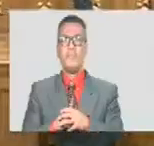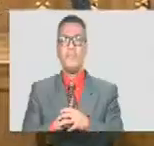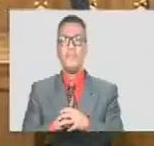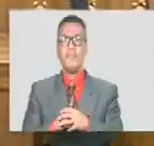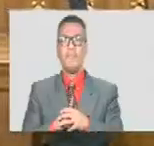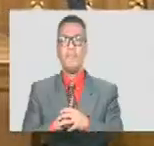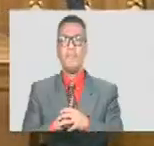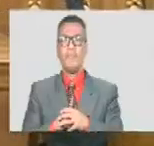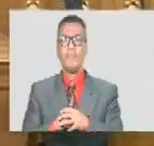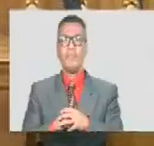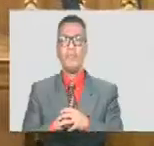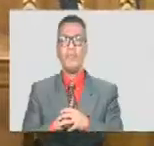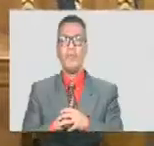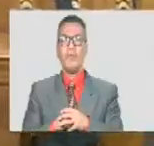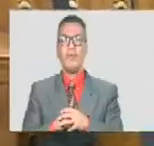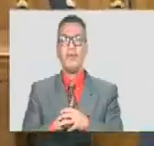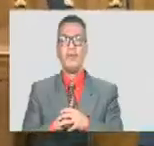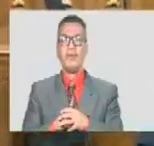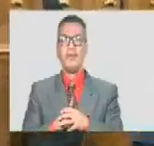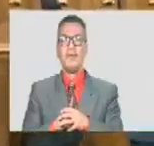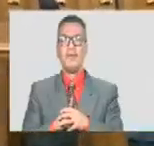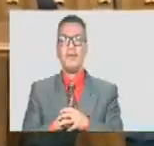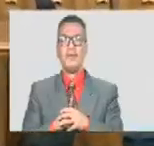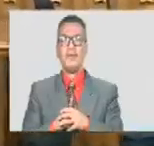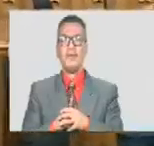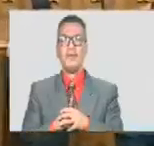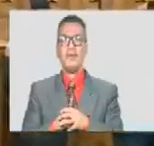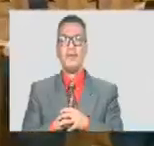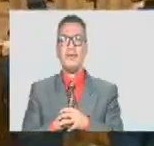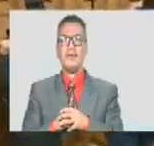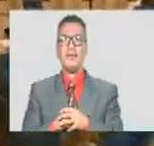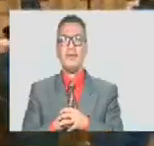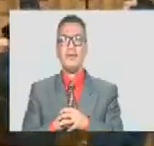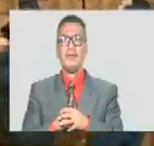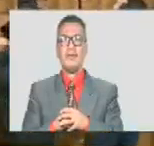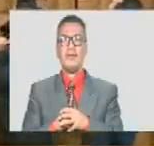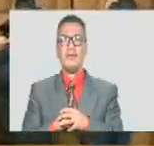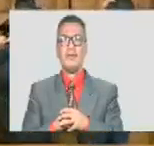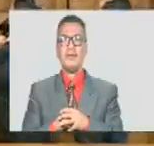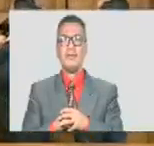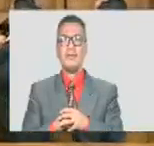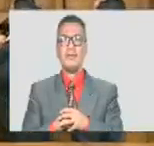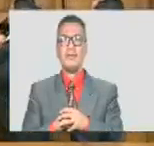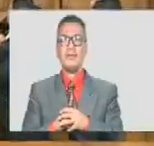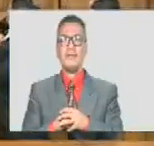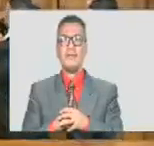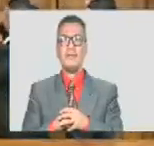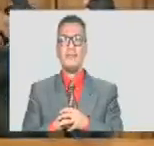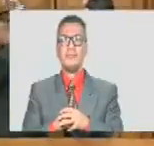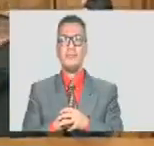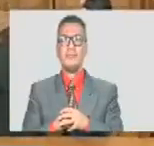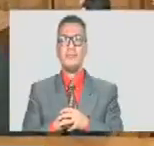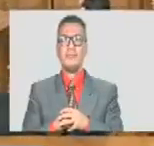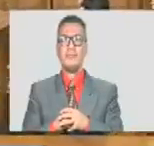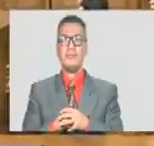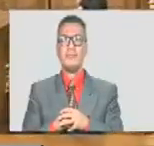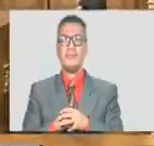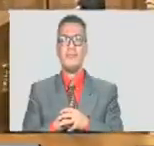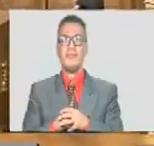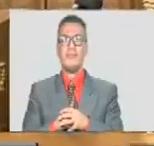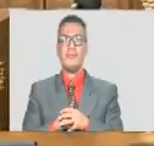Muy emocionado nos sentimos. Señor presidente. Gracias. ¿Ah? Hay que mostrarle algo a estas personas. Ajá. Es una